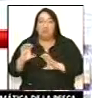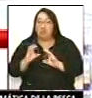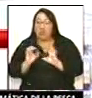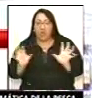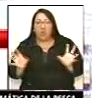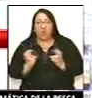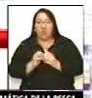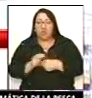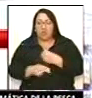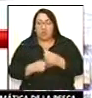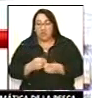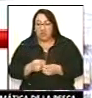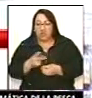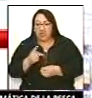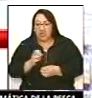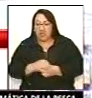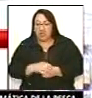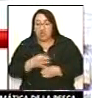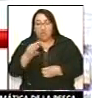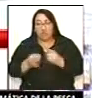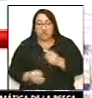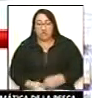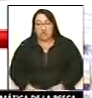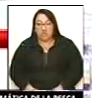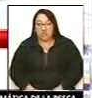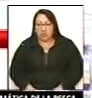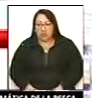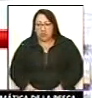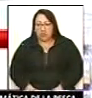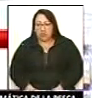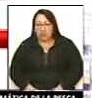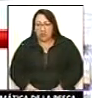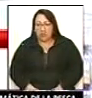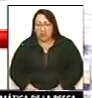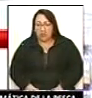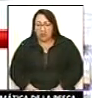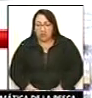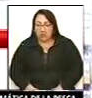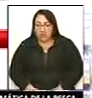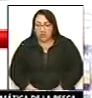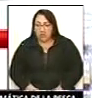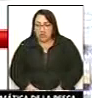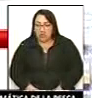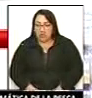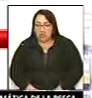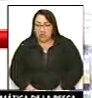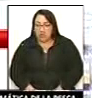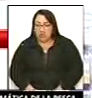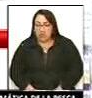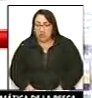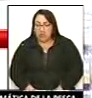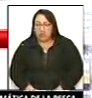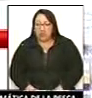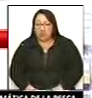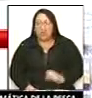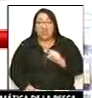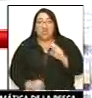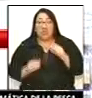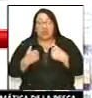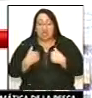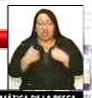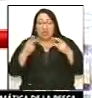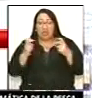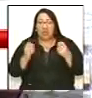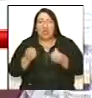Junta Nacional de Justicia, que sí tiene temas tan importantes como el que acabo de señalar. ¿Qué tipo